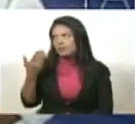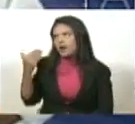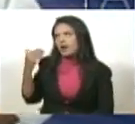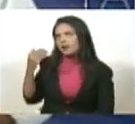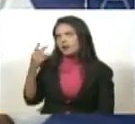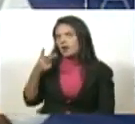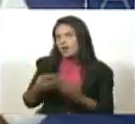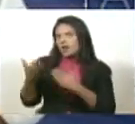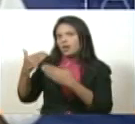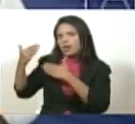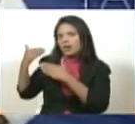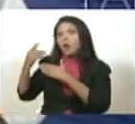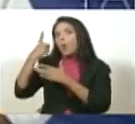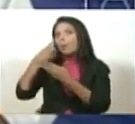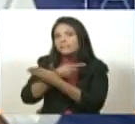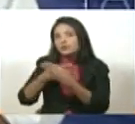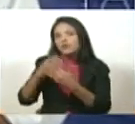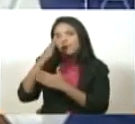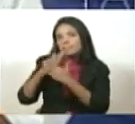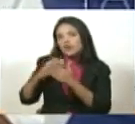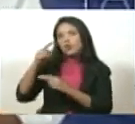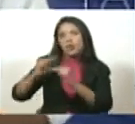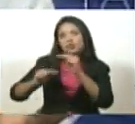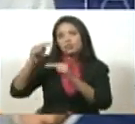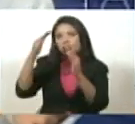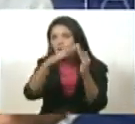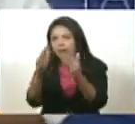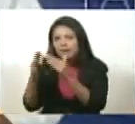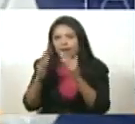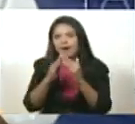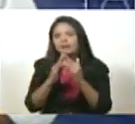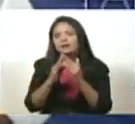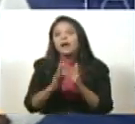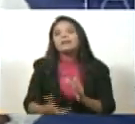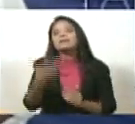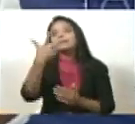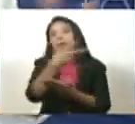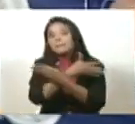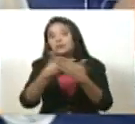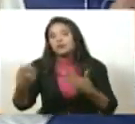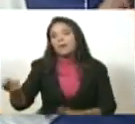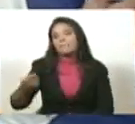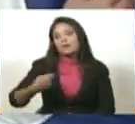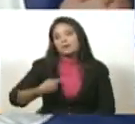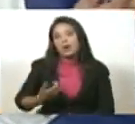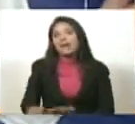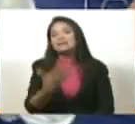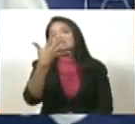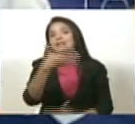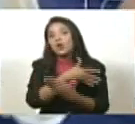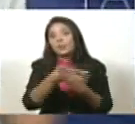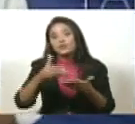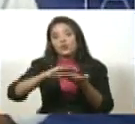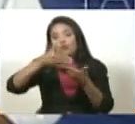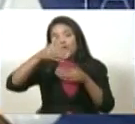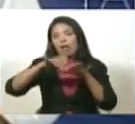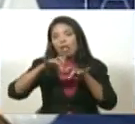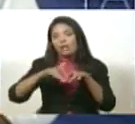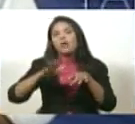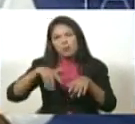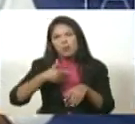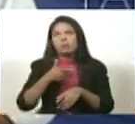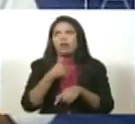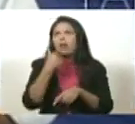vemos 1,5 millones de viviendas construidas, 3 millones de pensionados, 5 millones de canaimes, pudiéramos pasar toda la